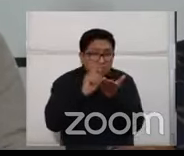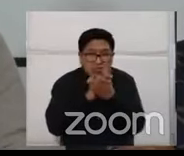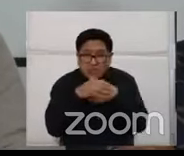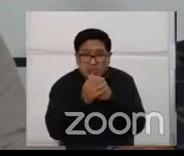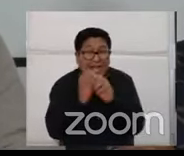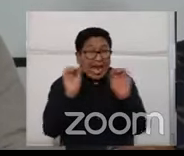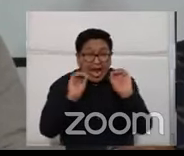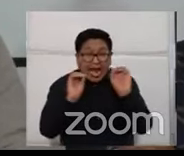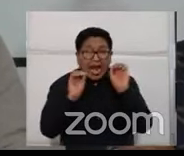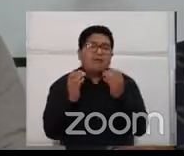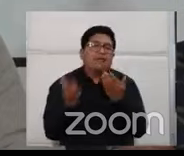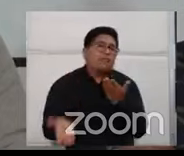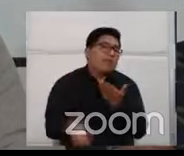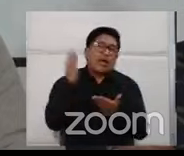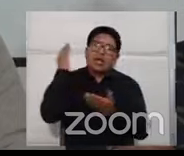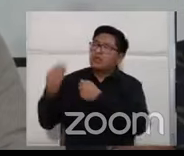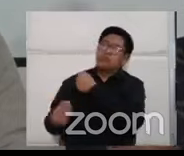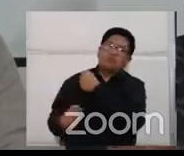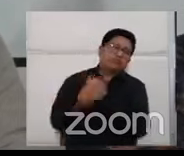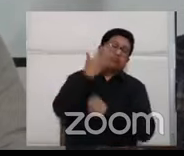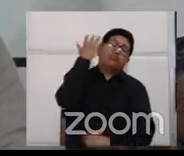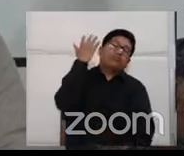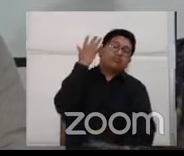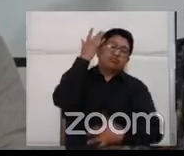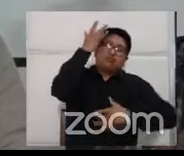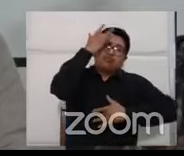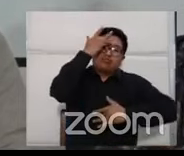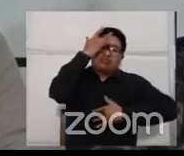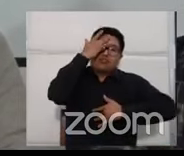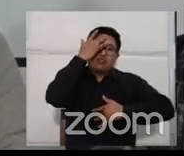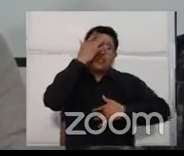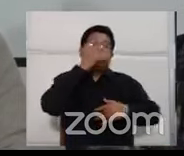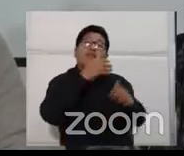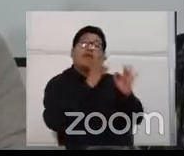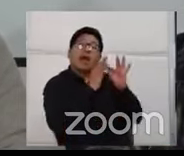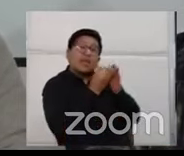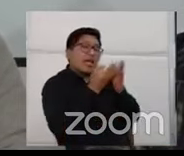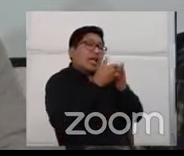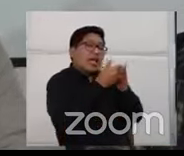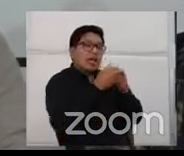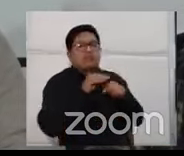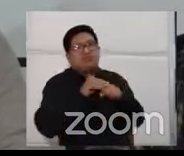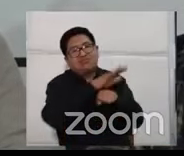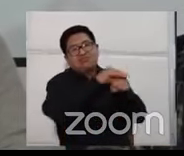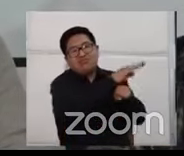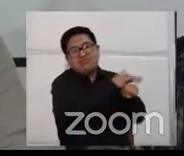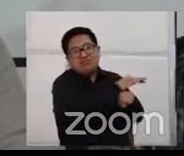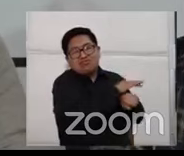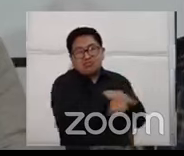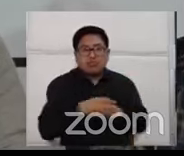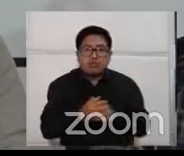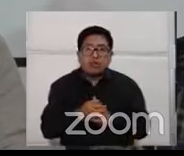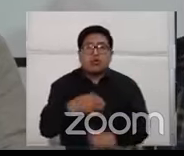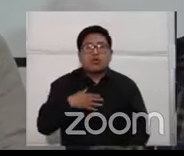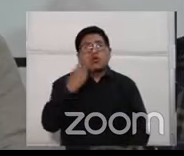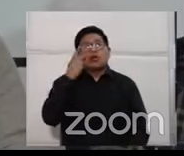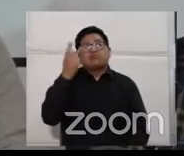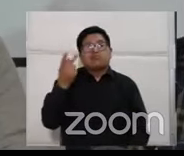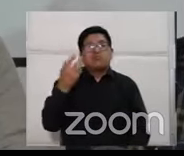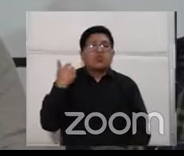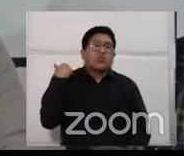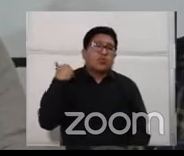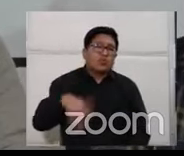creo que nos podemos contagiar y podemos enfermarnos y llevar a nuestras casas esto ya que hay mucha gente aquí viendo y quisiera incentivar a de